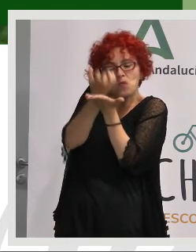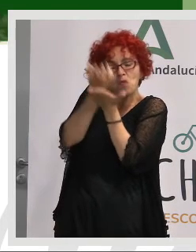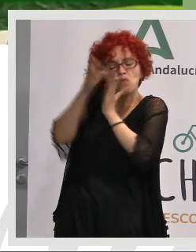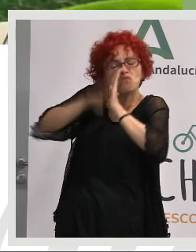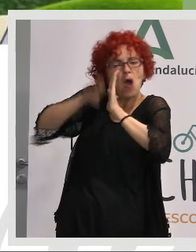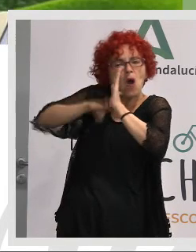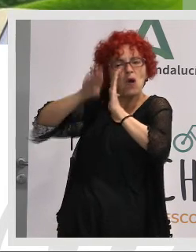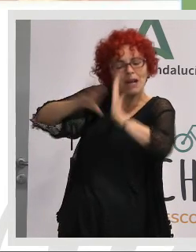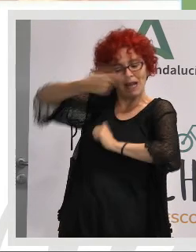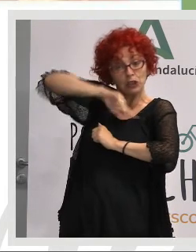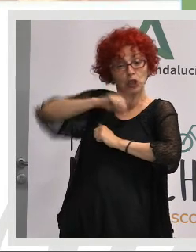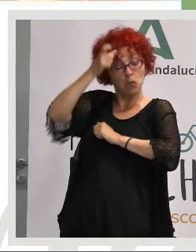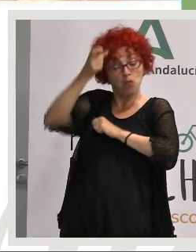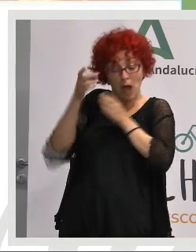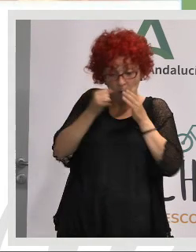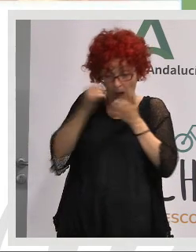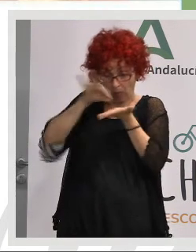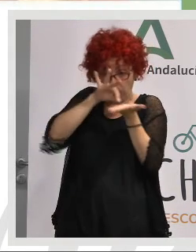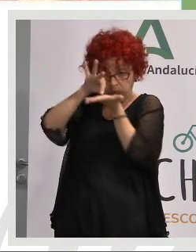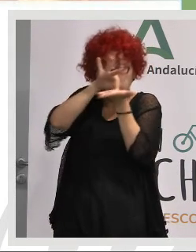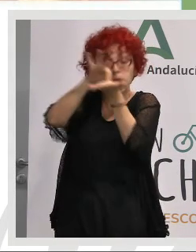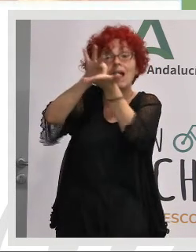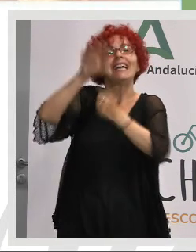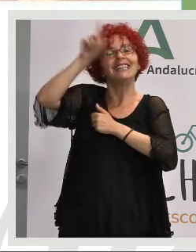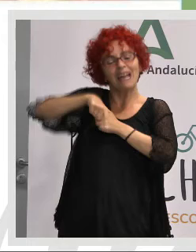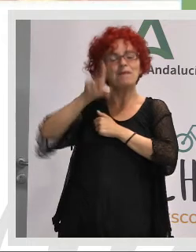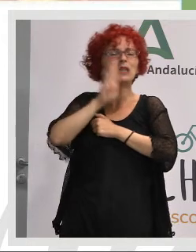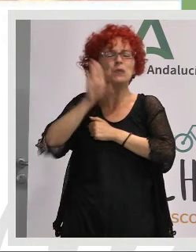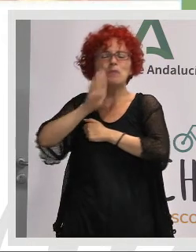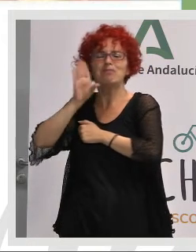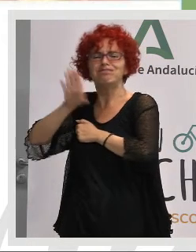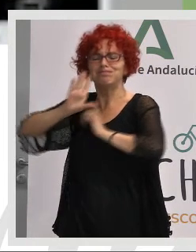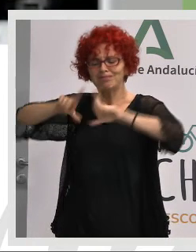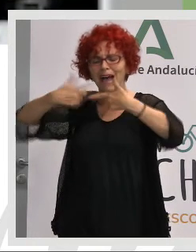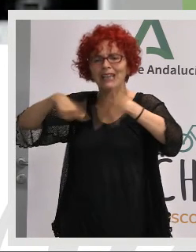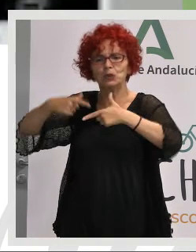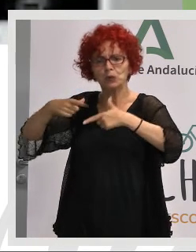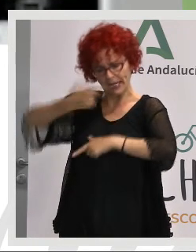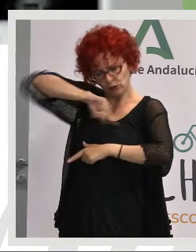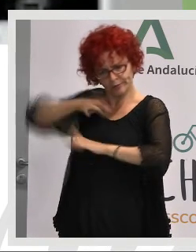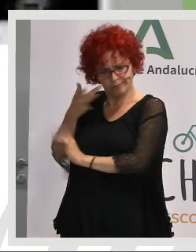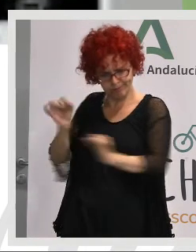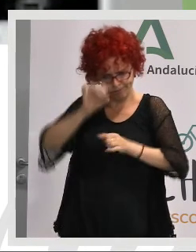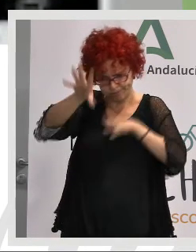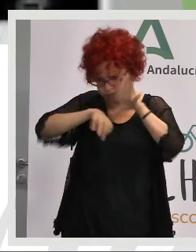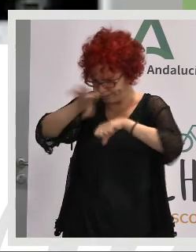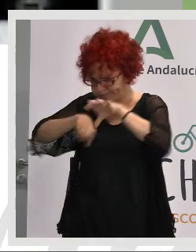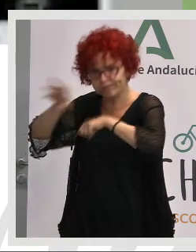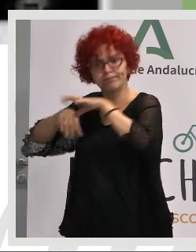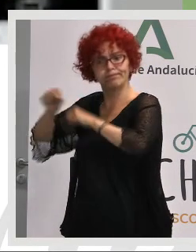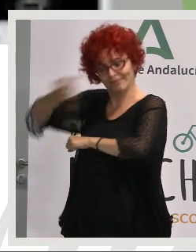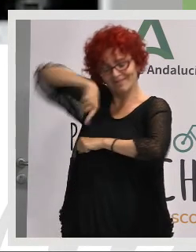movilidad por el pueblo y la recogida de residuos para mejorar la calidad de vida del entorno de nuestro